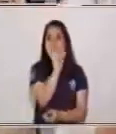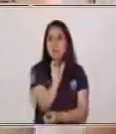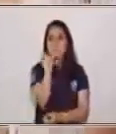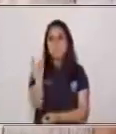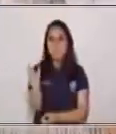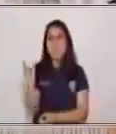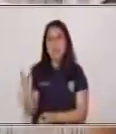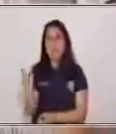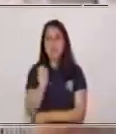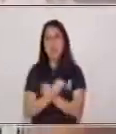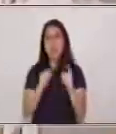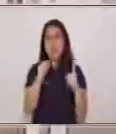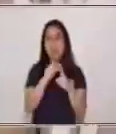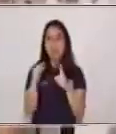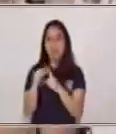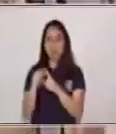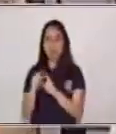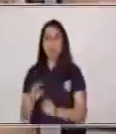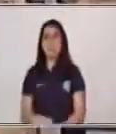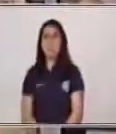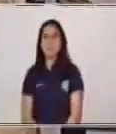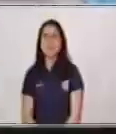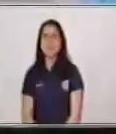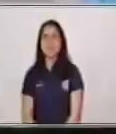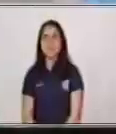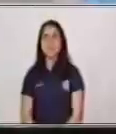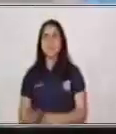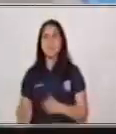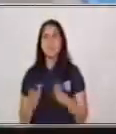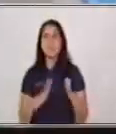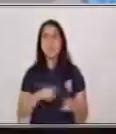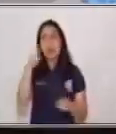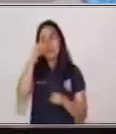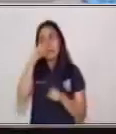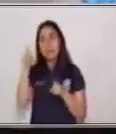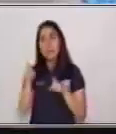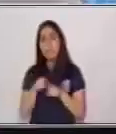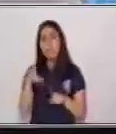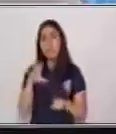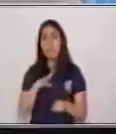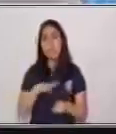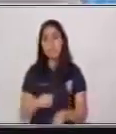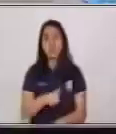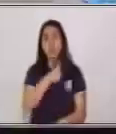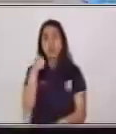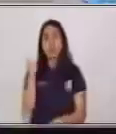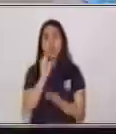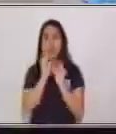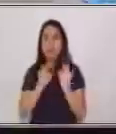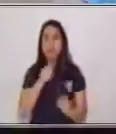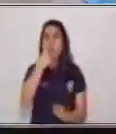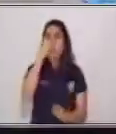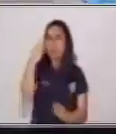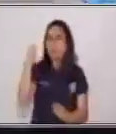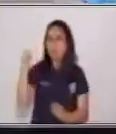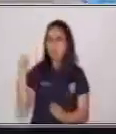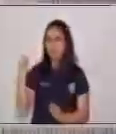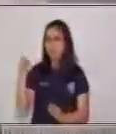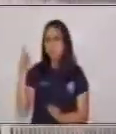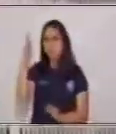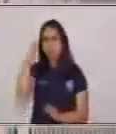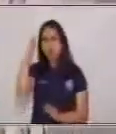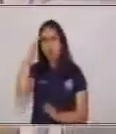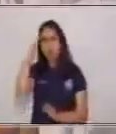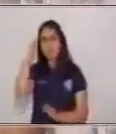los casos especiales de acentuación: diptongo, triptongo, hiato. Y por último, el tema de hoy,